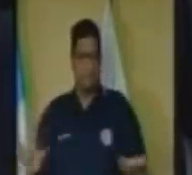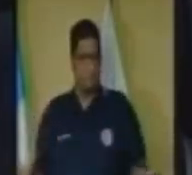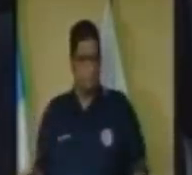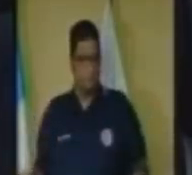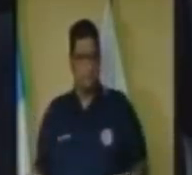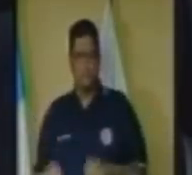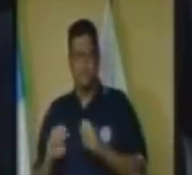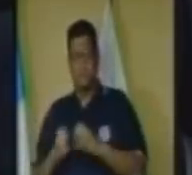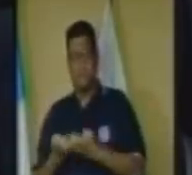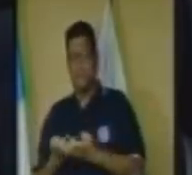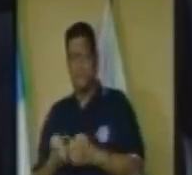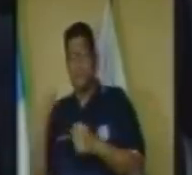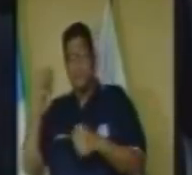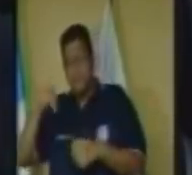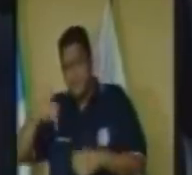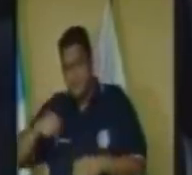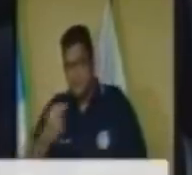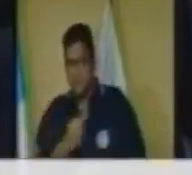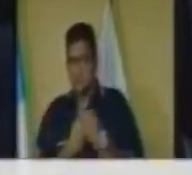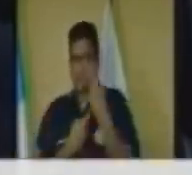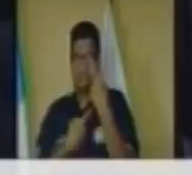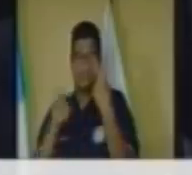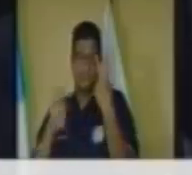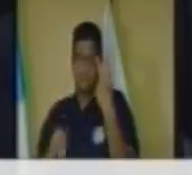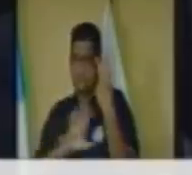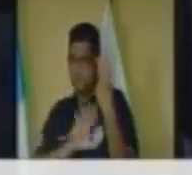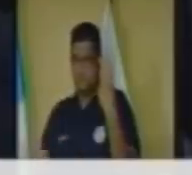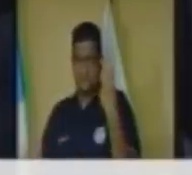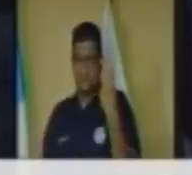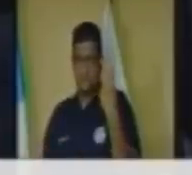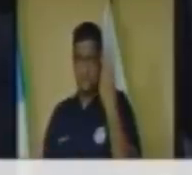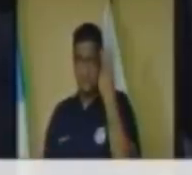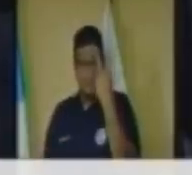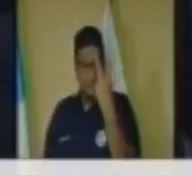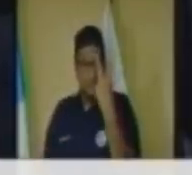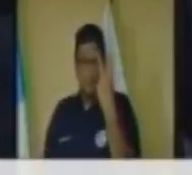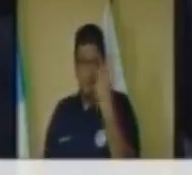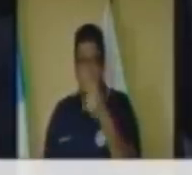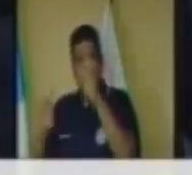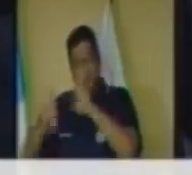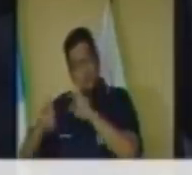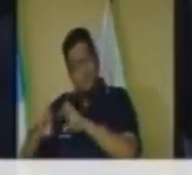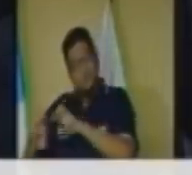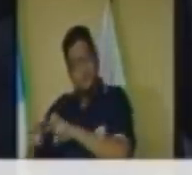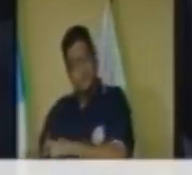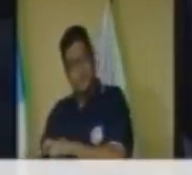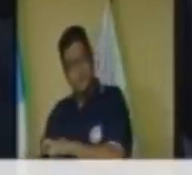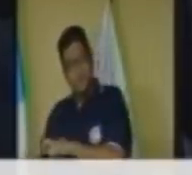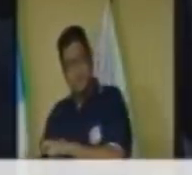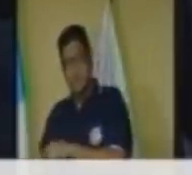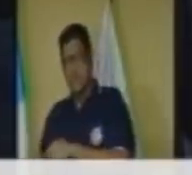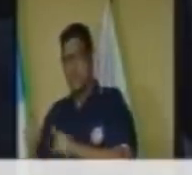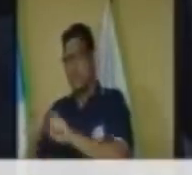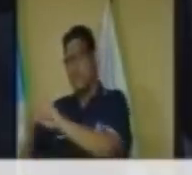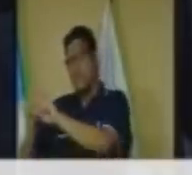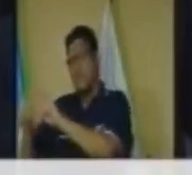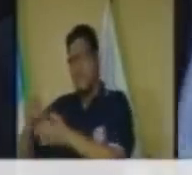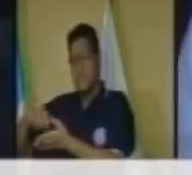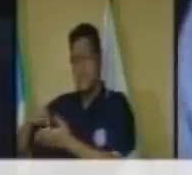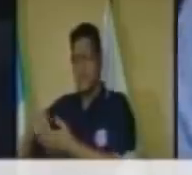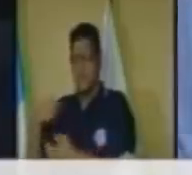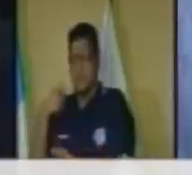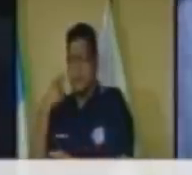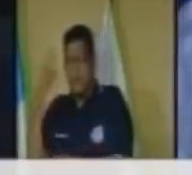Pero si se dan cuenta, en los otros países, cuando tienen anuncian un caso, ya en la noche ya tienen 10, 20 y así se van